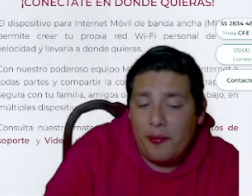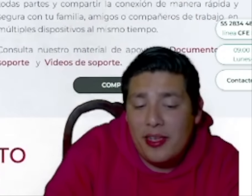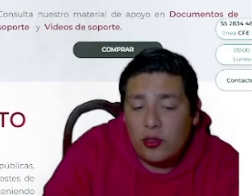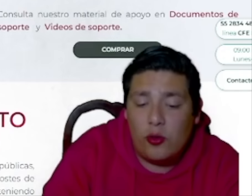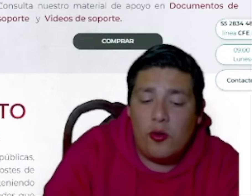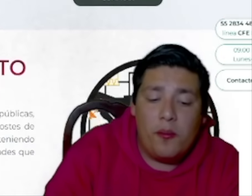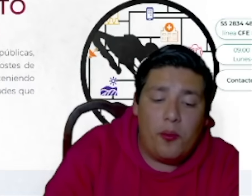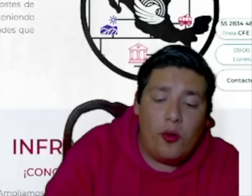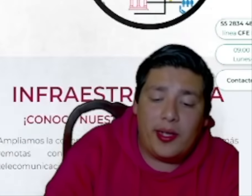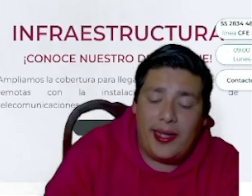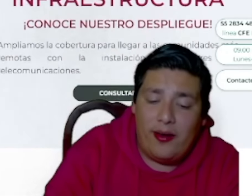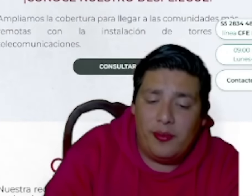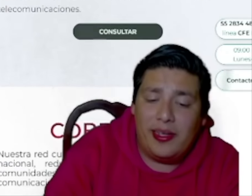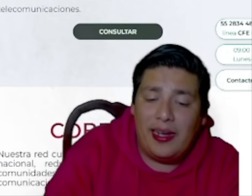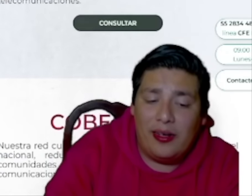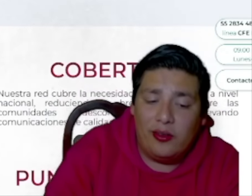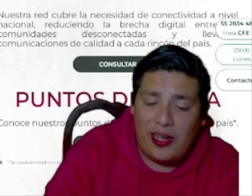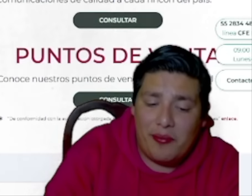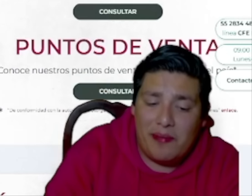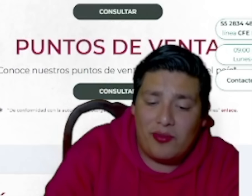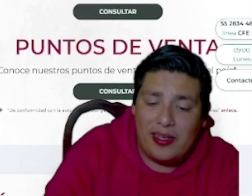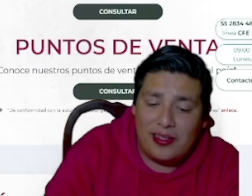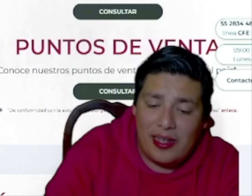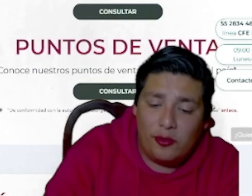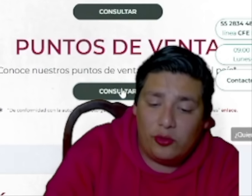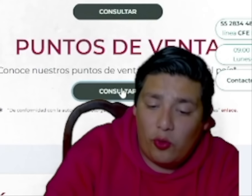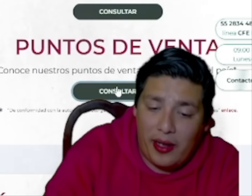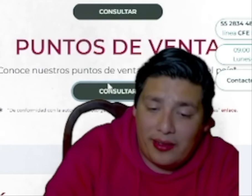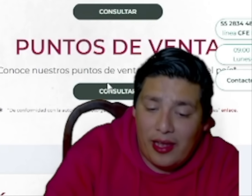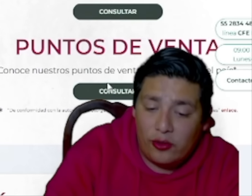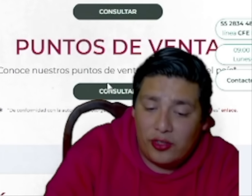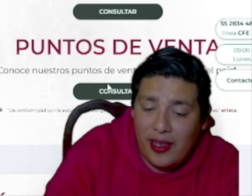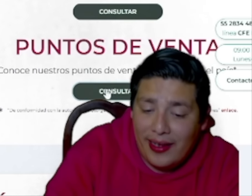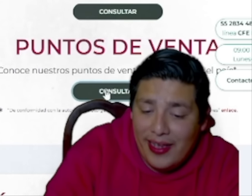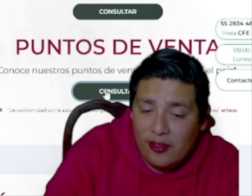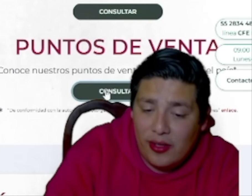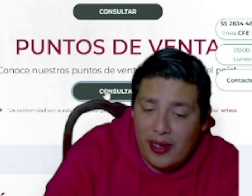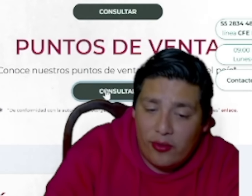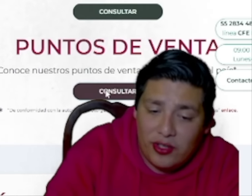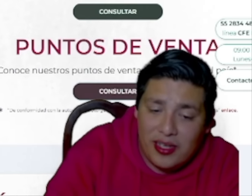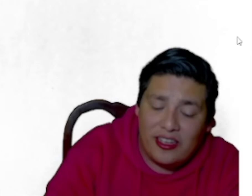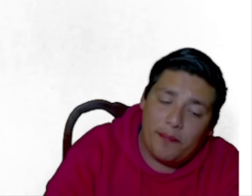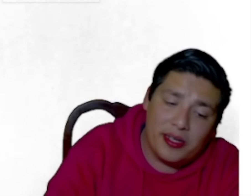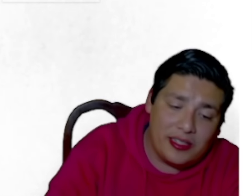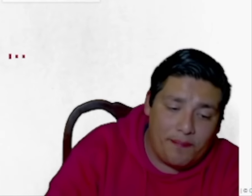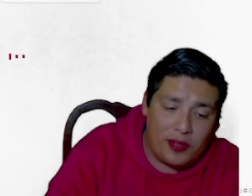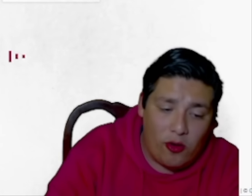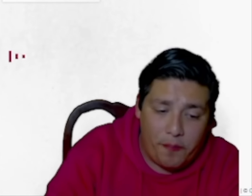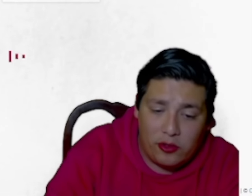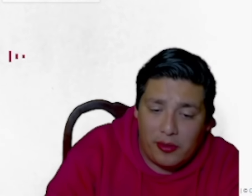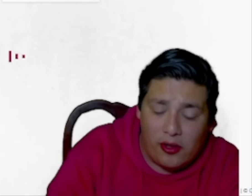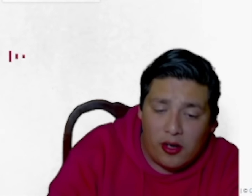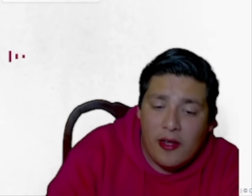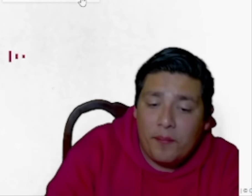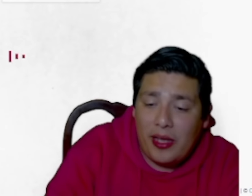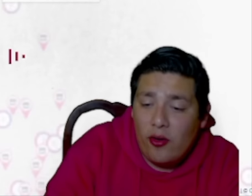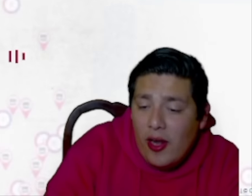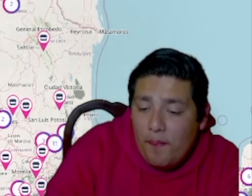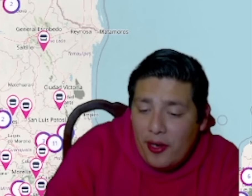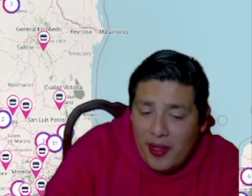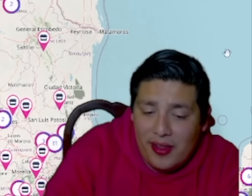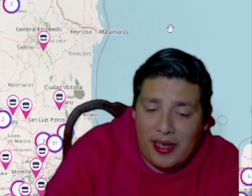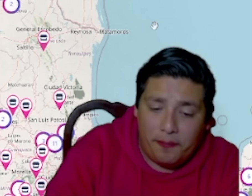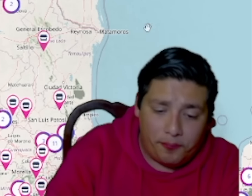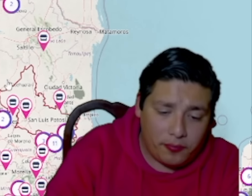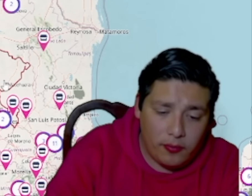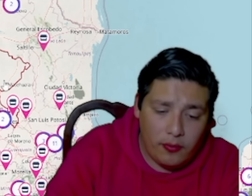amigos, pues ha visto porque los mexicanos realmente estemos conectados. Y aquí es donde nos dice el presidente López Obrador que